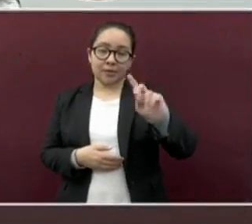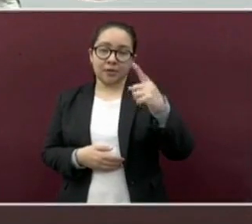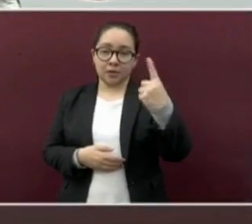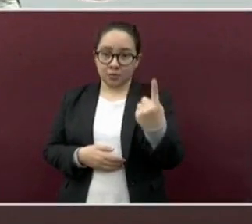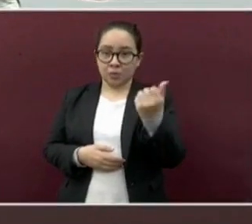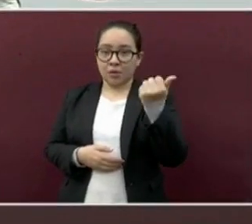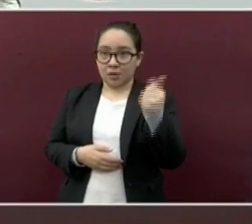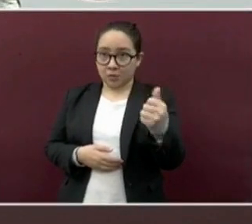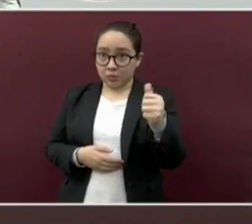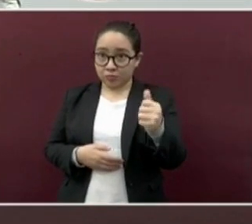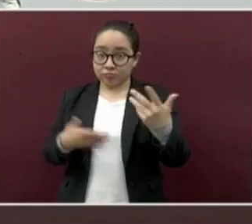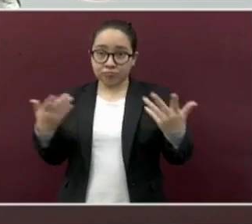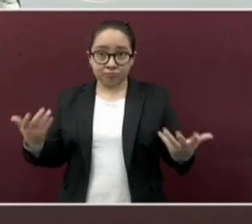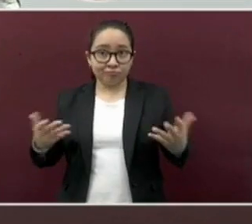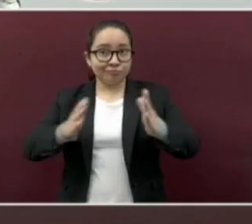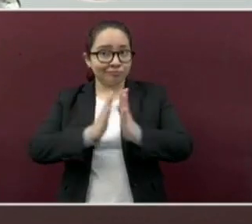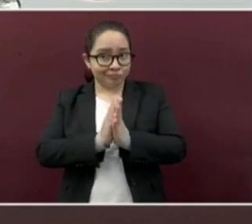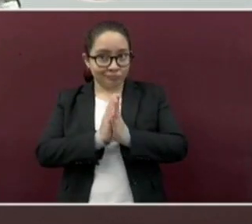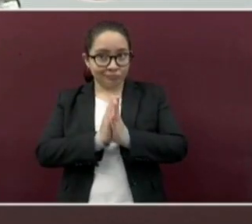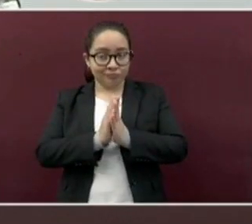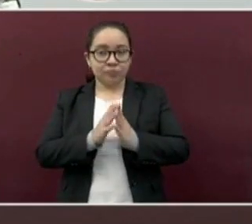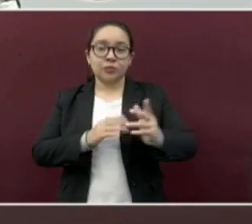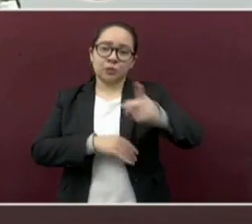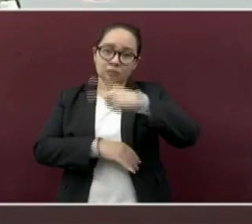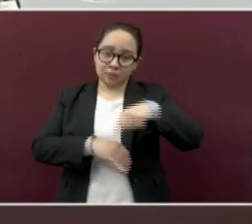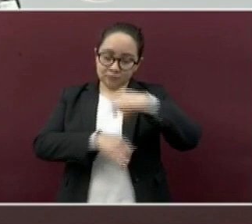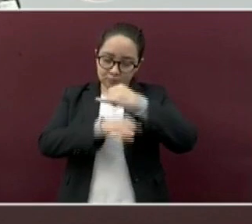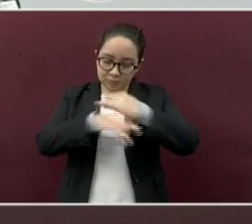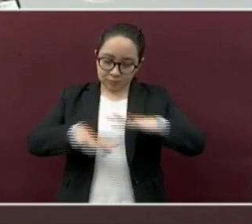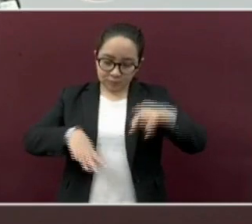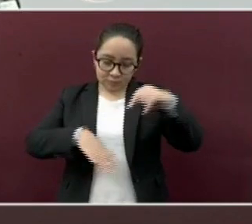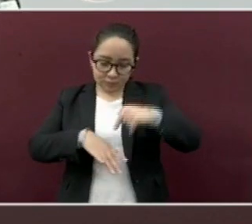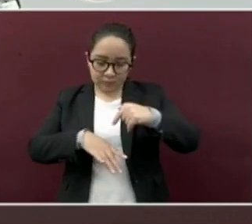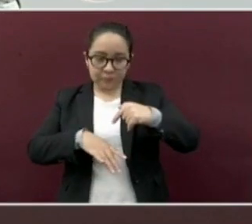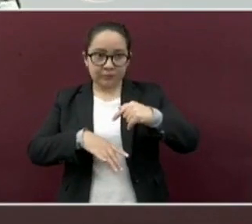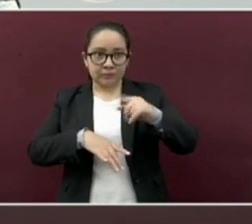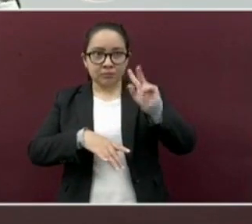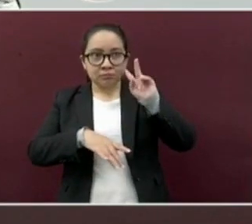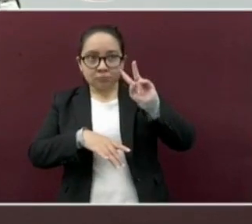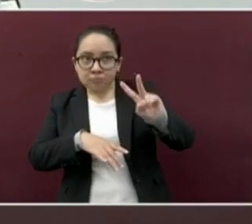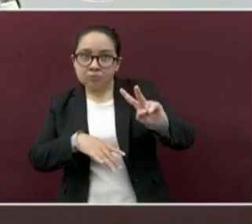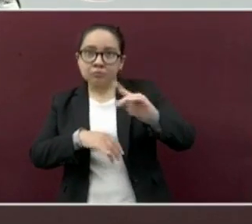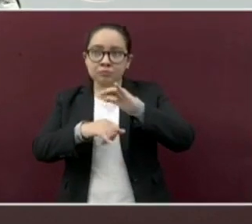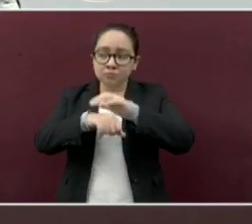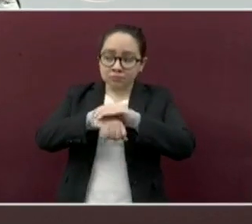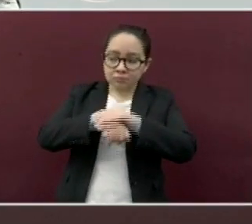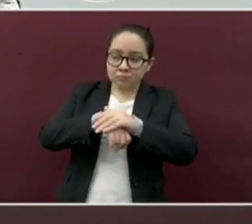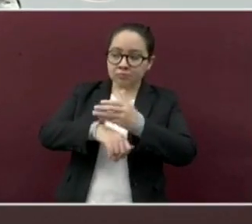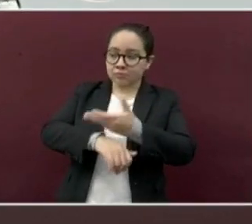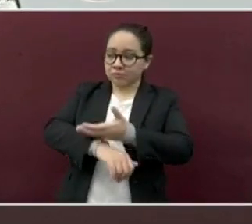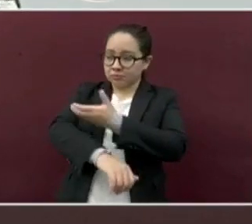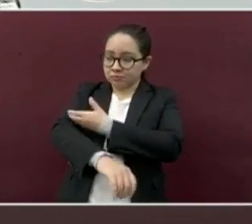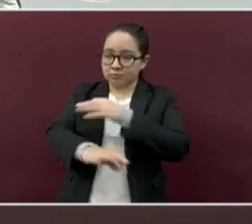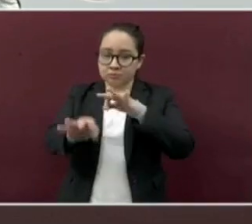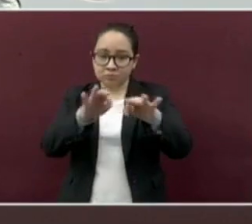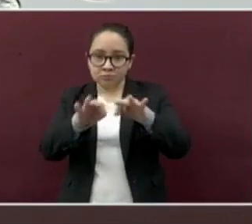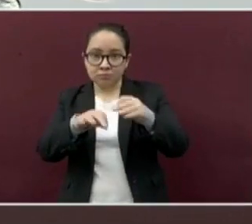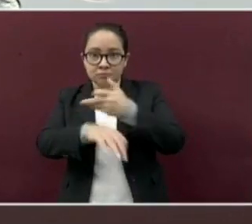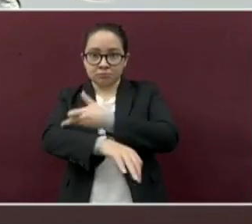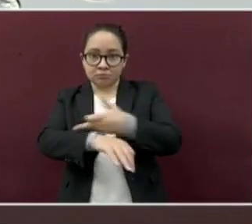agosto. Los invitamos a compartir esta información con la familia, los amigos, los compañeros de